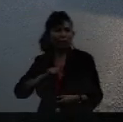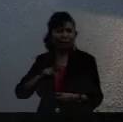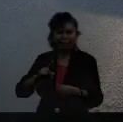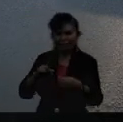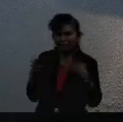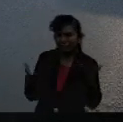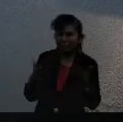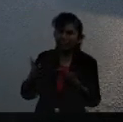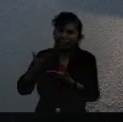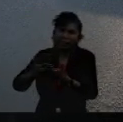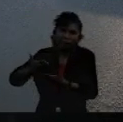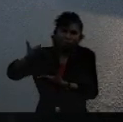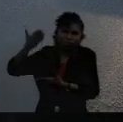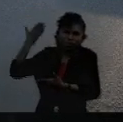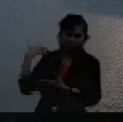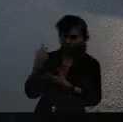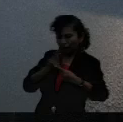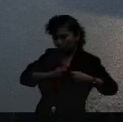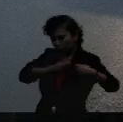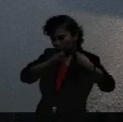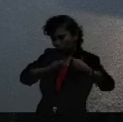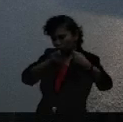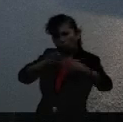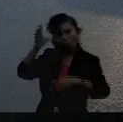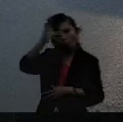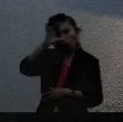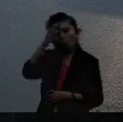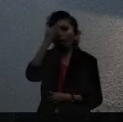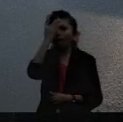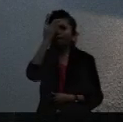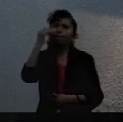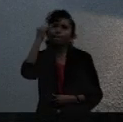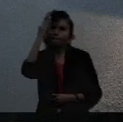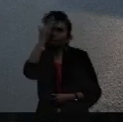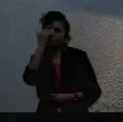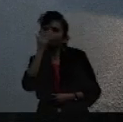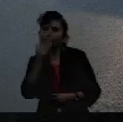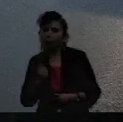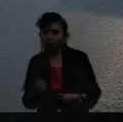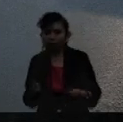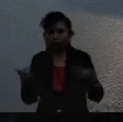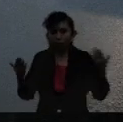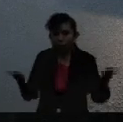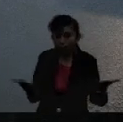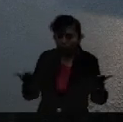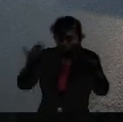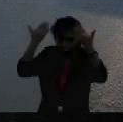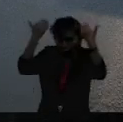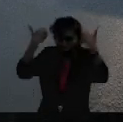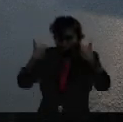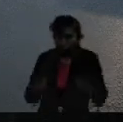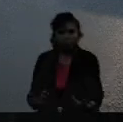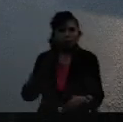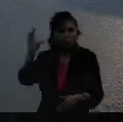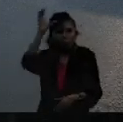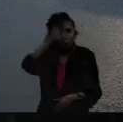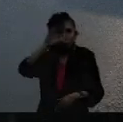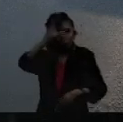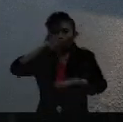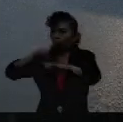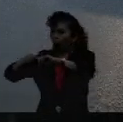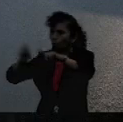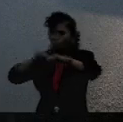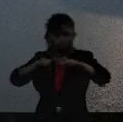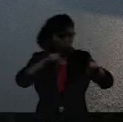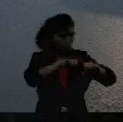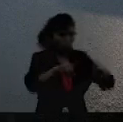raíces mayas y también nos hemos aceptado en esta nuestra formación multicultural hemos